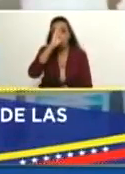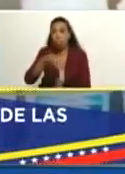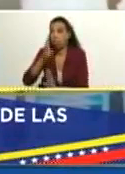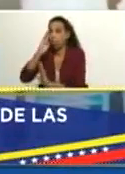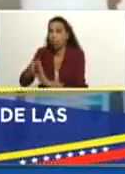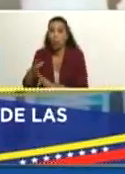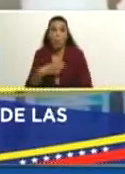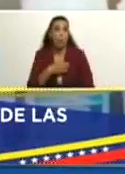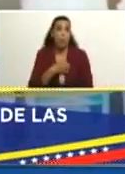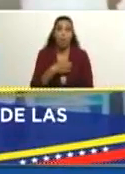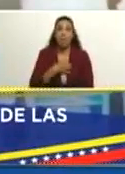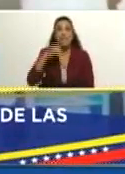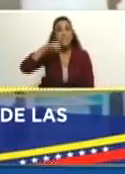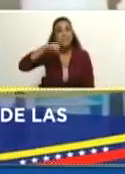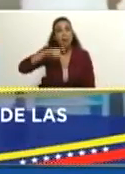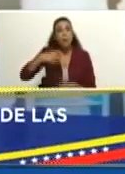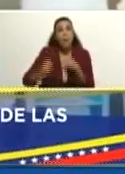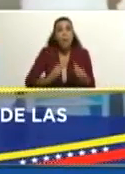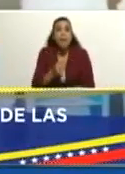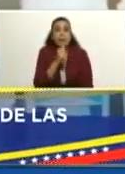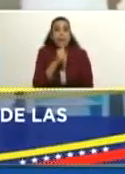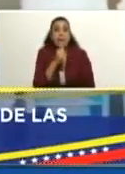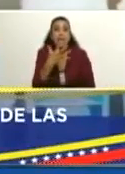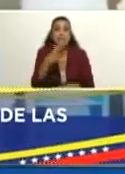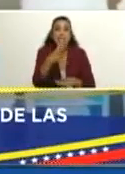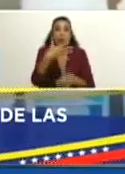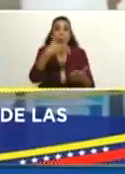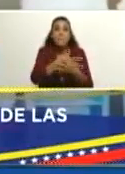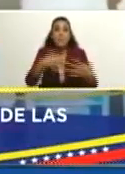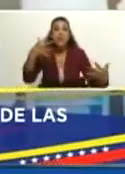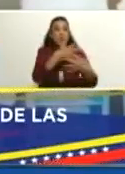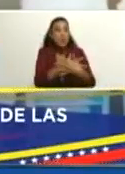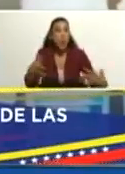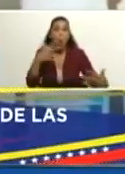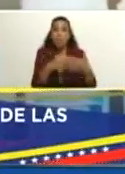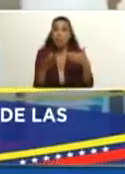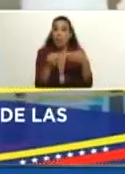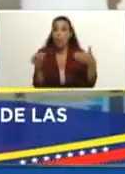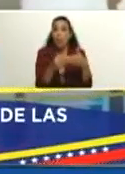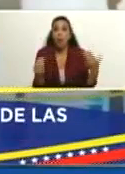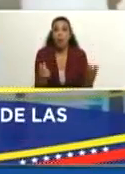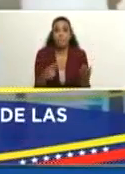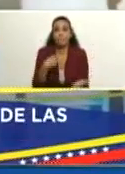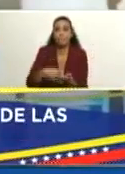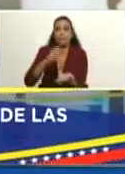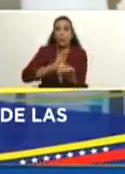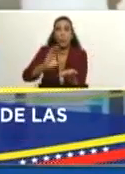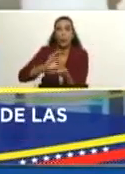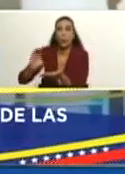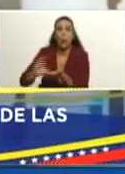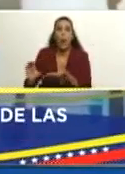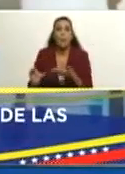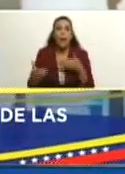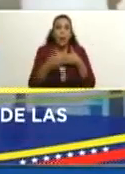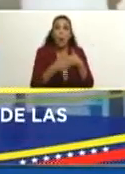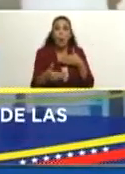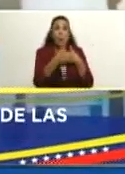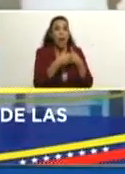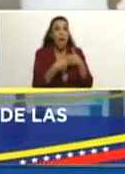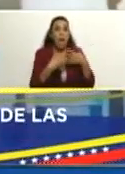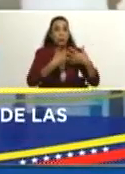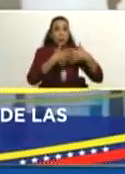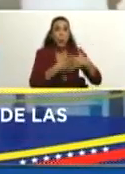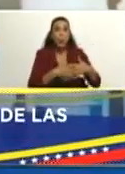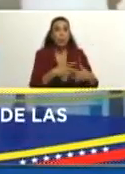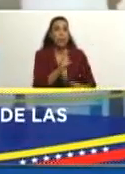yo. Necesitaríamos 5.000 millones de dólares. ¿Ah? Y el bloqueo puso la